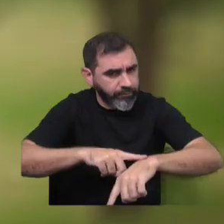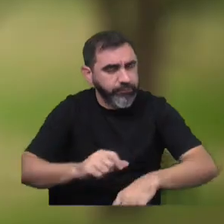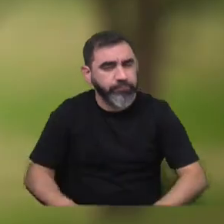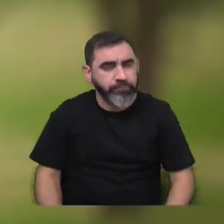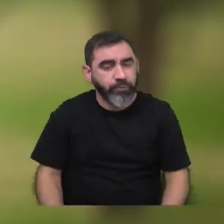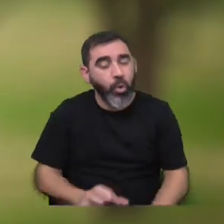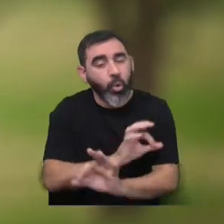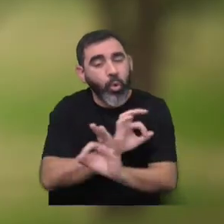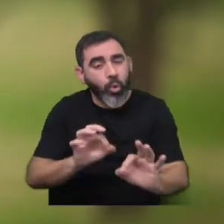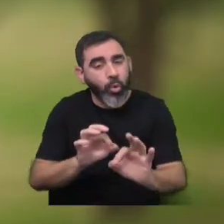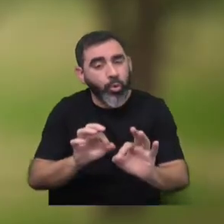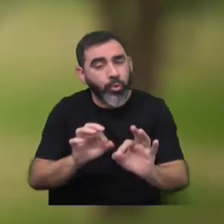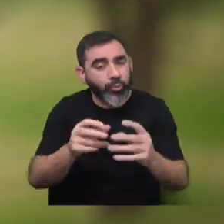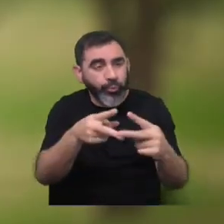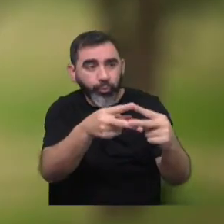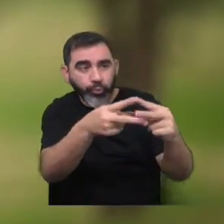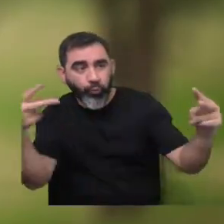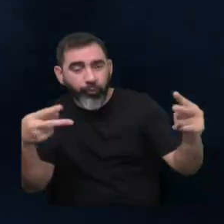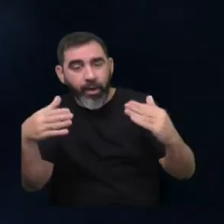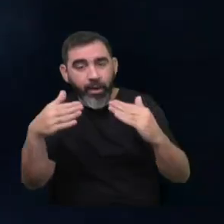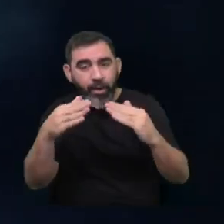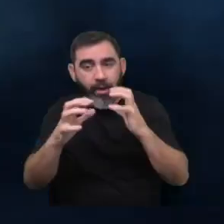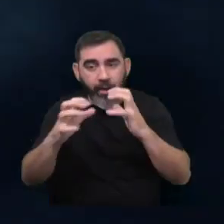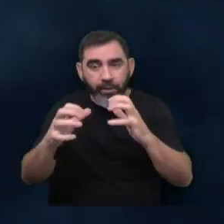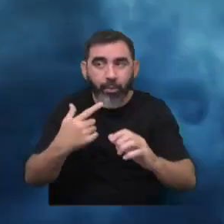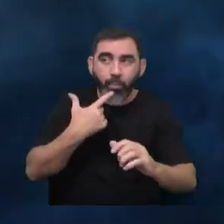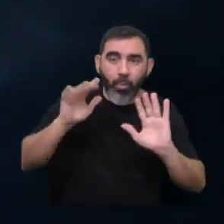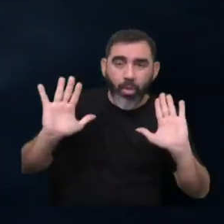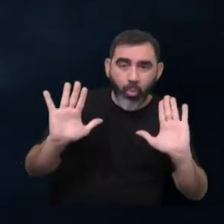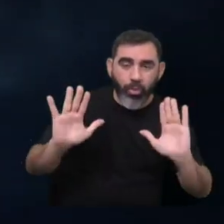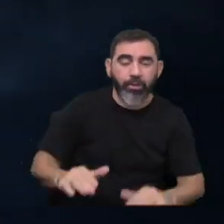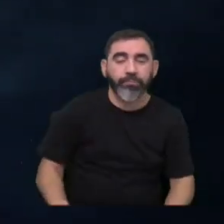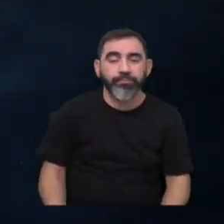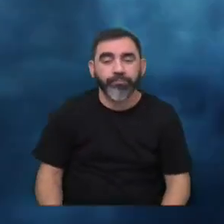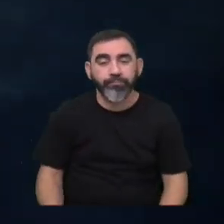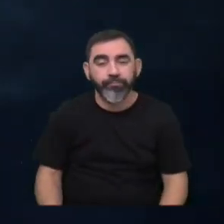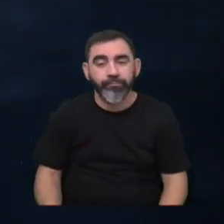¿O desenchufás los equipos electrónicos en tu casa cuando hay una?